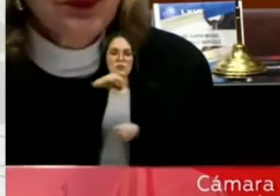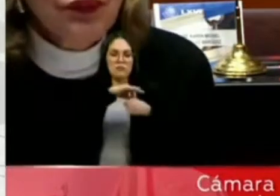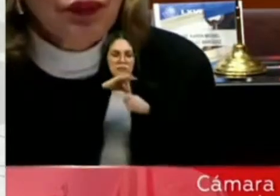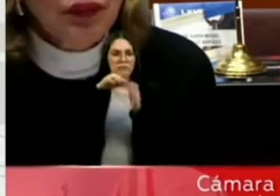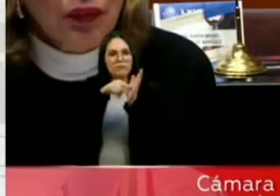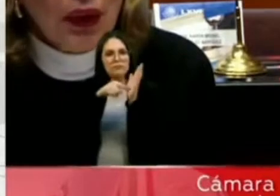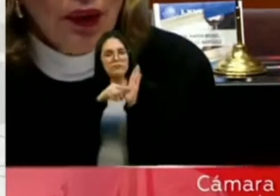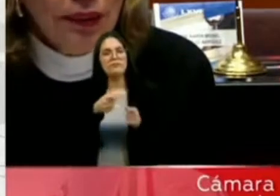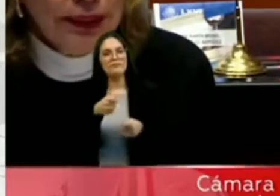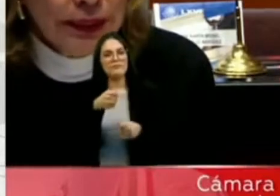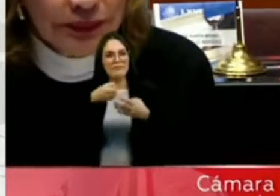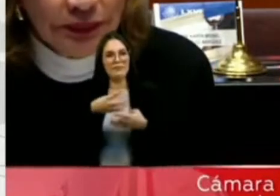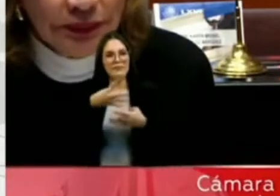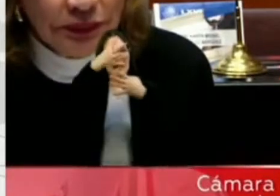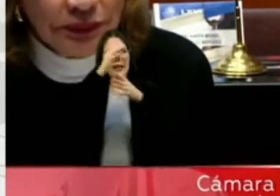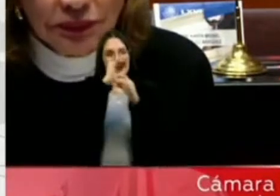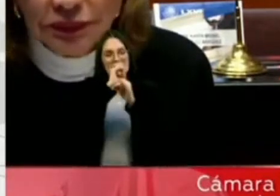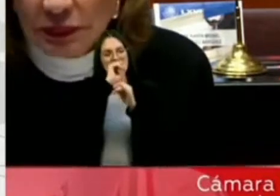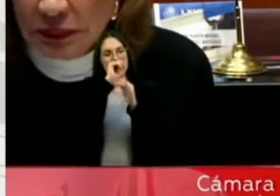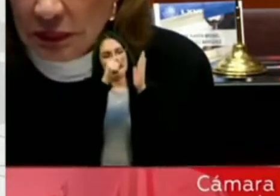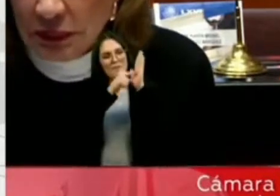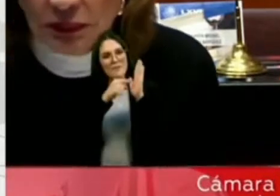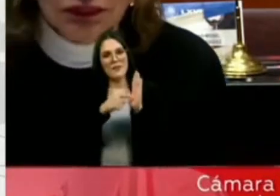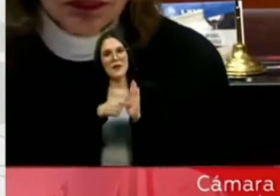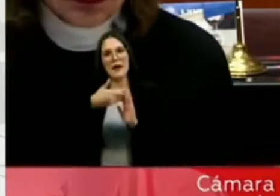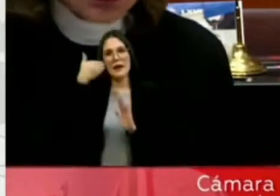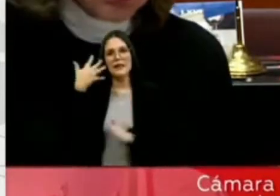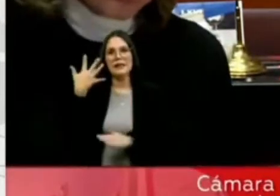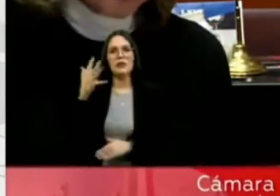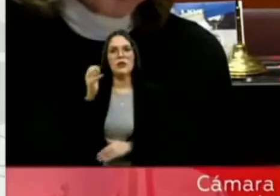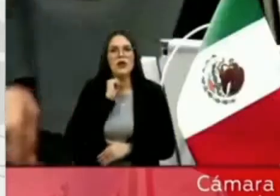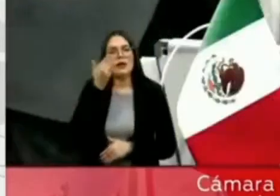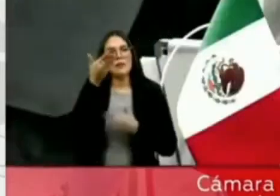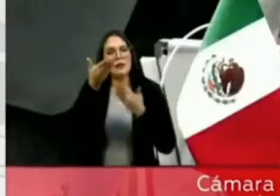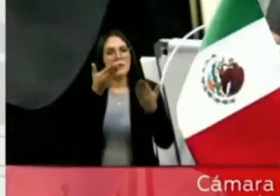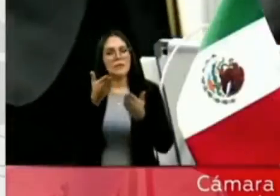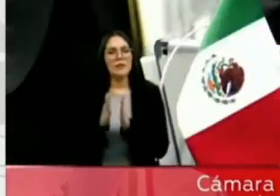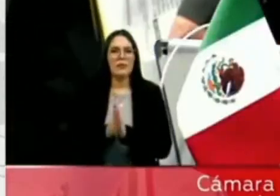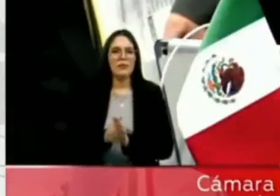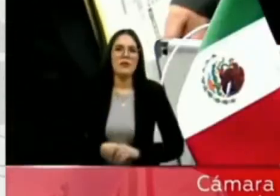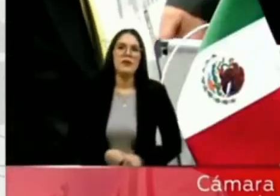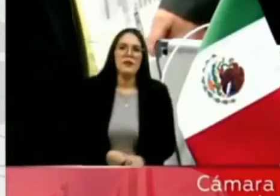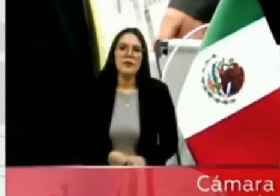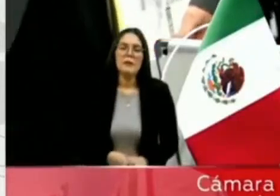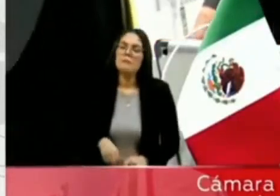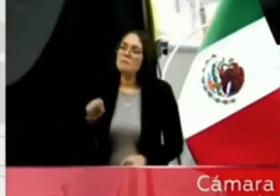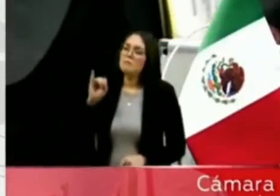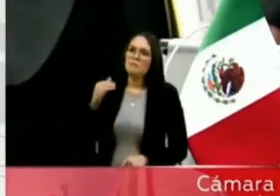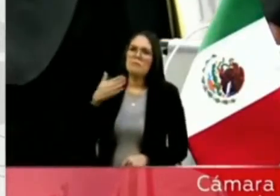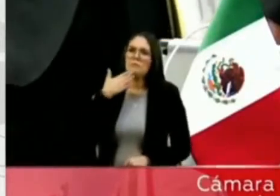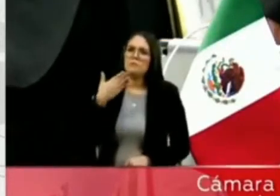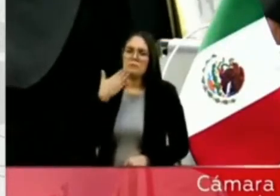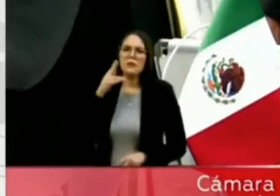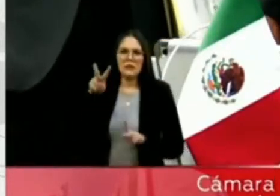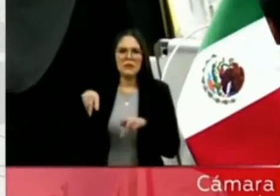5 senadores que lo solicitamos. Muy bien, será concedida la votación nominal, no vamos a